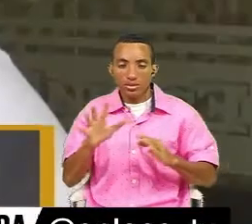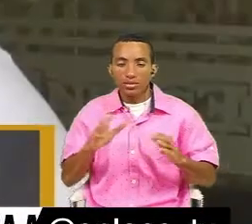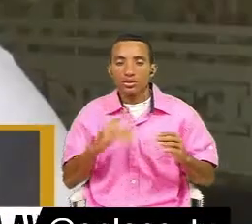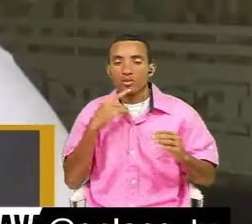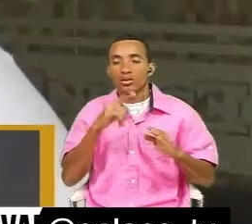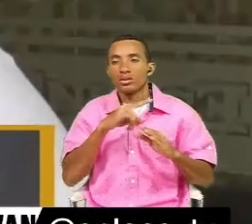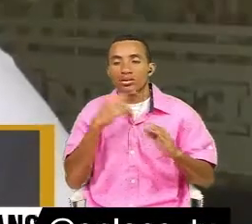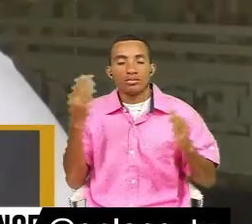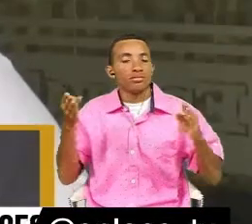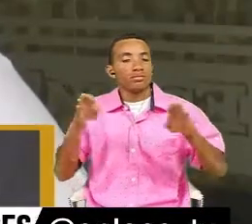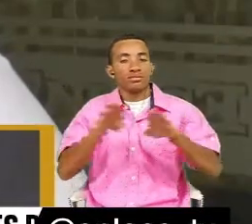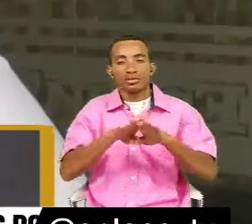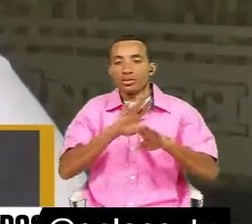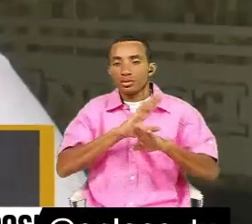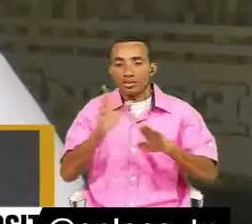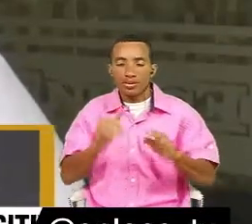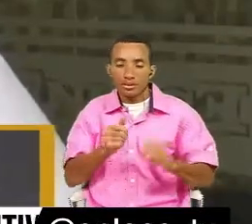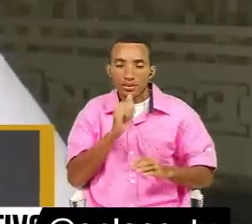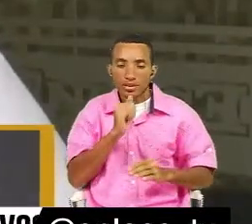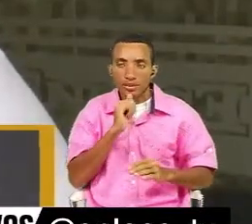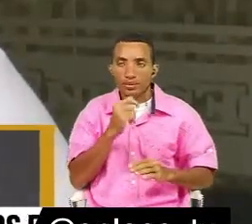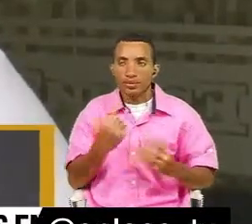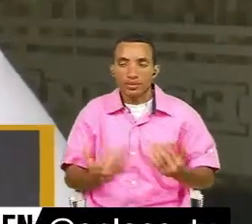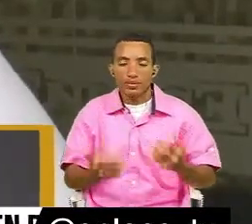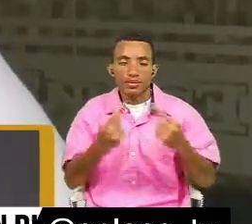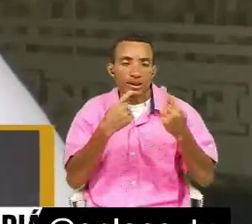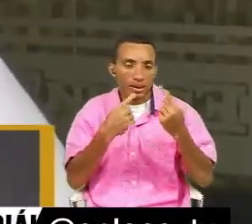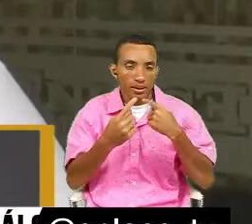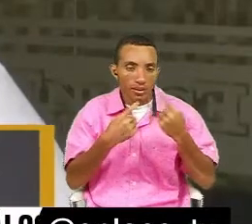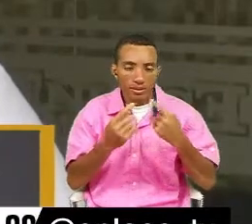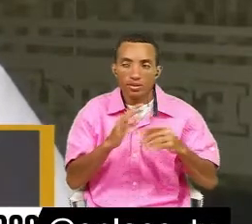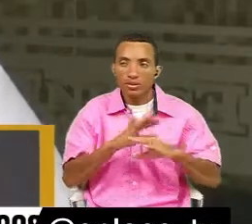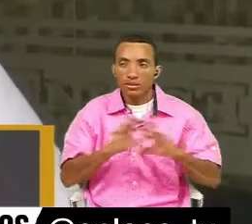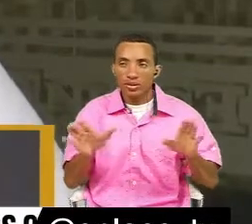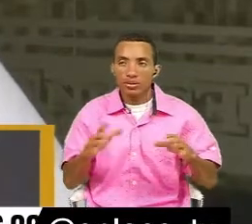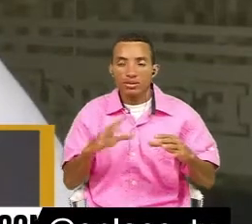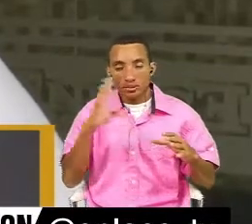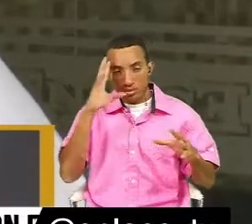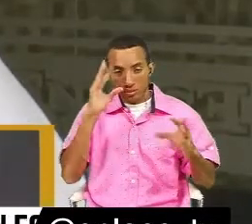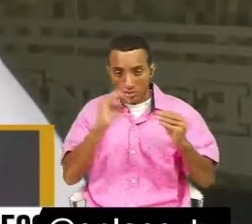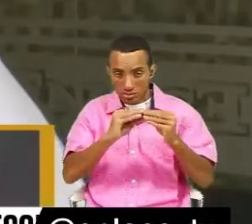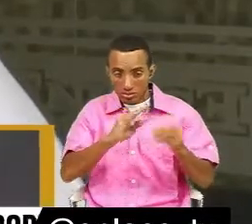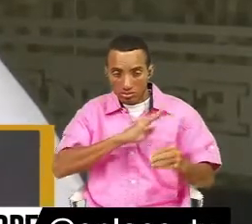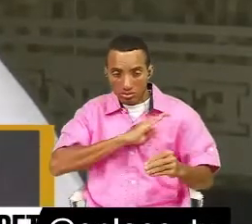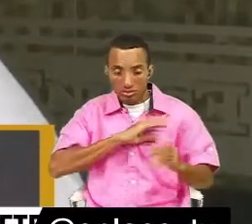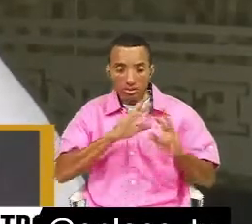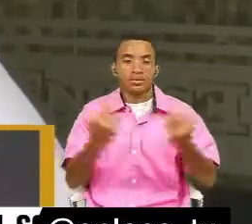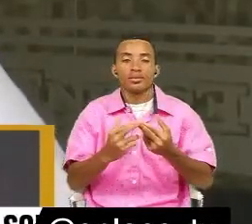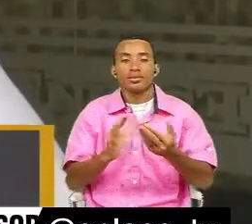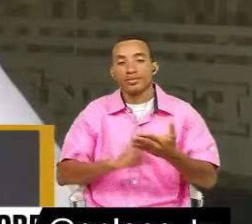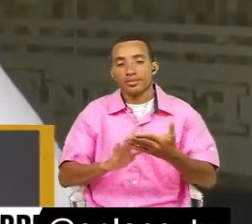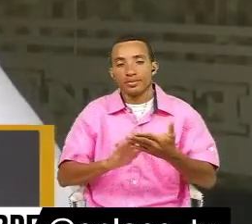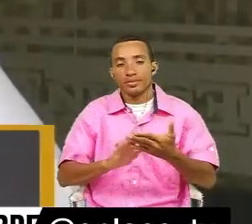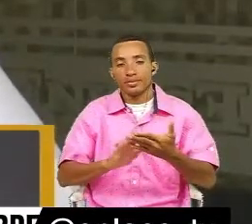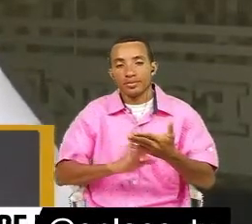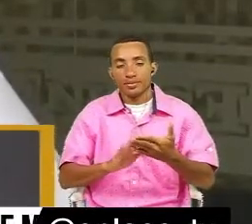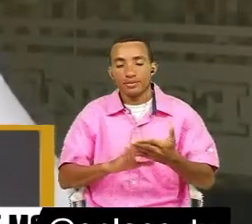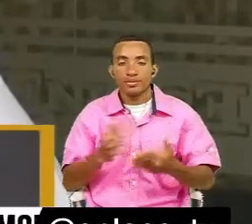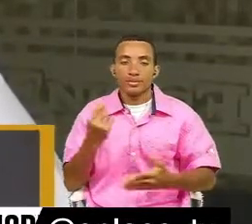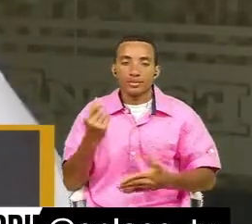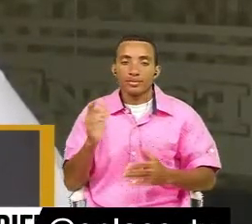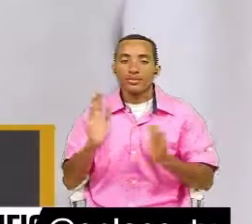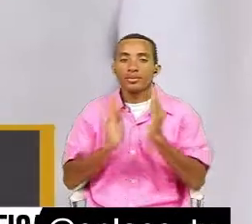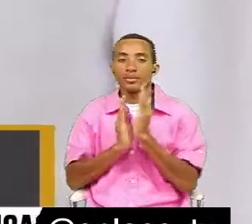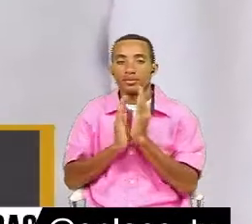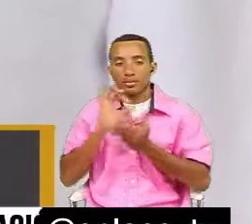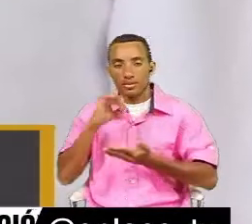privatización. Nosotros lo que queremos es un camino de diálogo y acercamiento con el alcalde para solucionar la situación financiera que lleva Aguas de